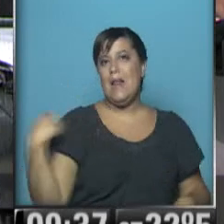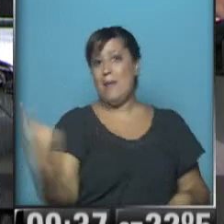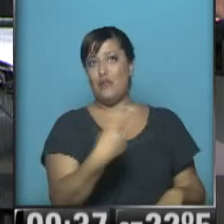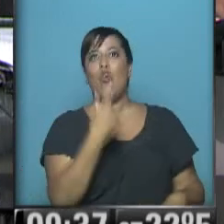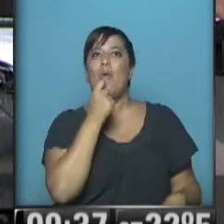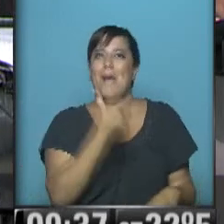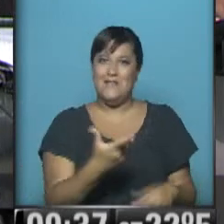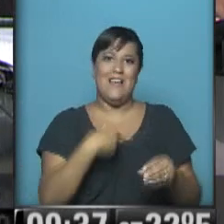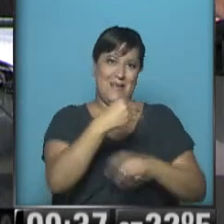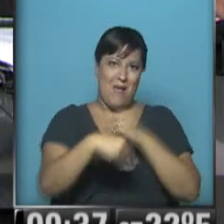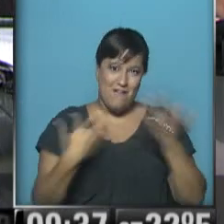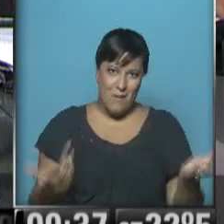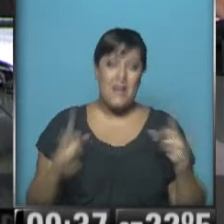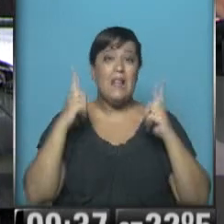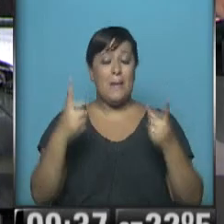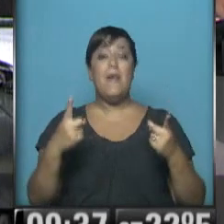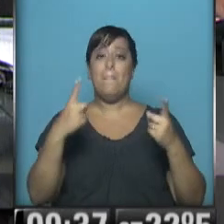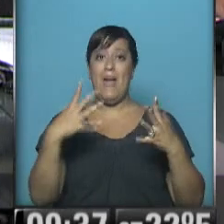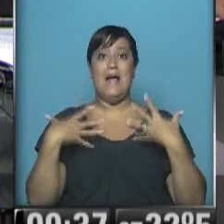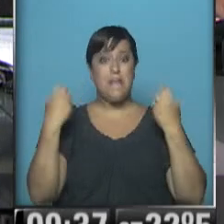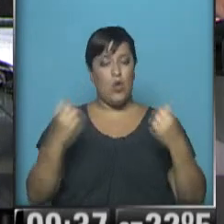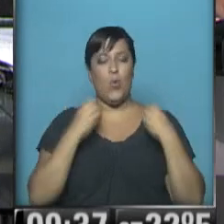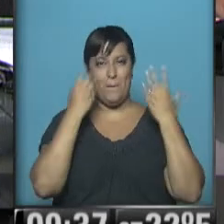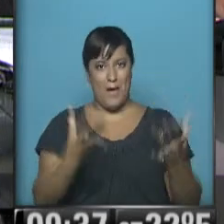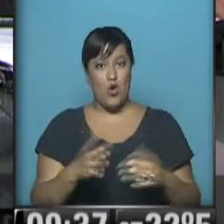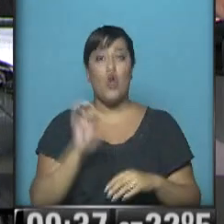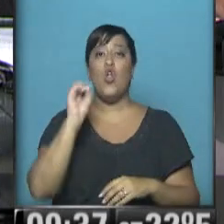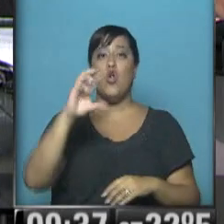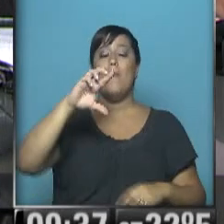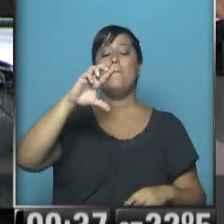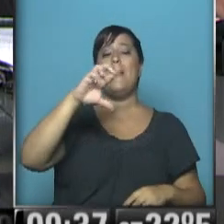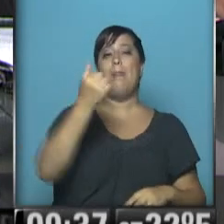fácil para la familia y para que la recuperación también sea así, ¿no? Su nombre es Ana Paula Chalela.